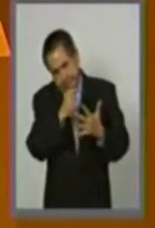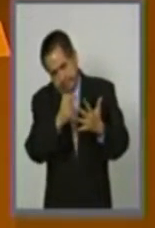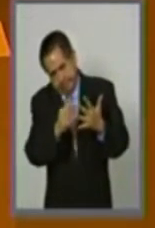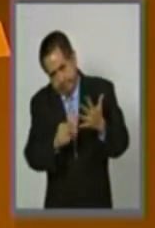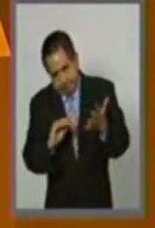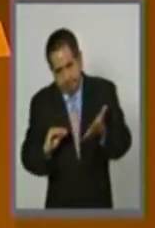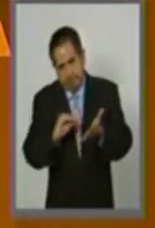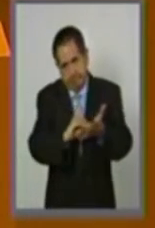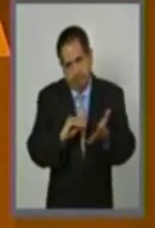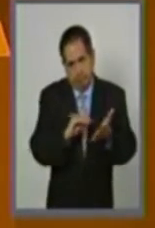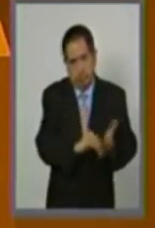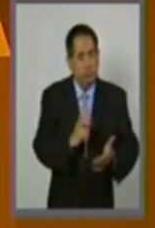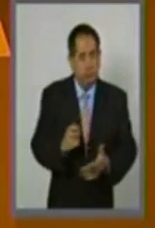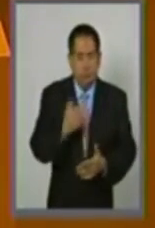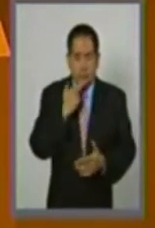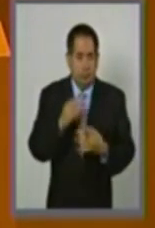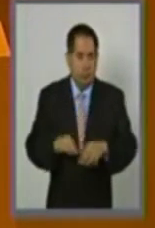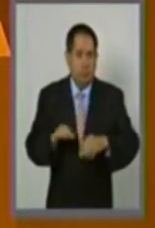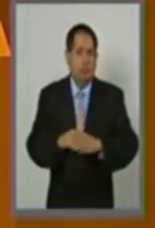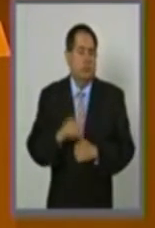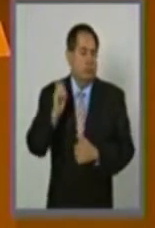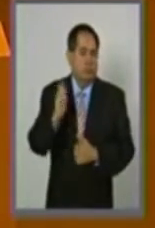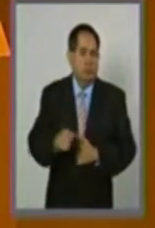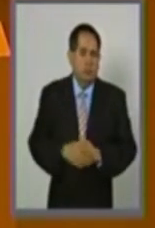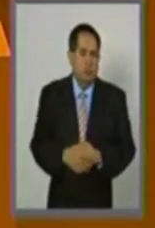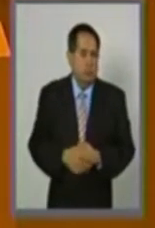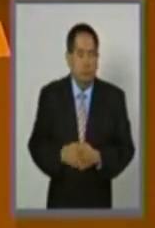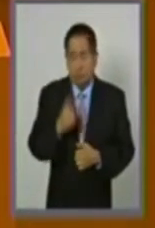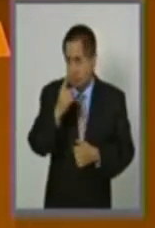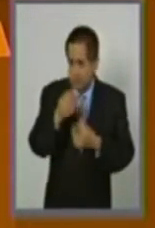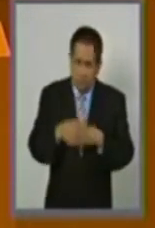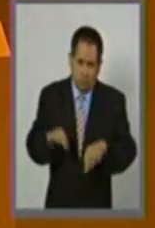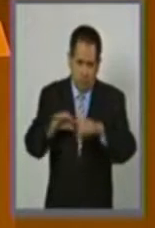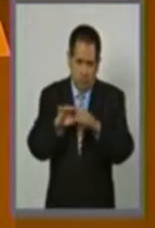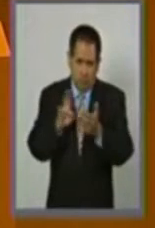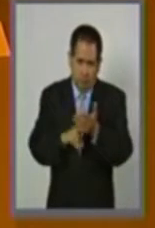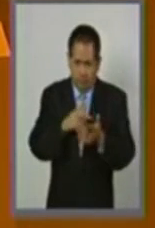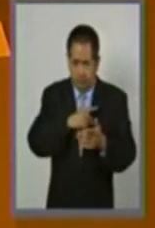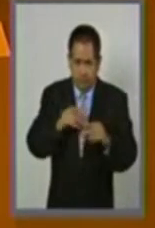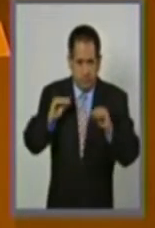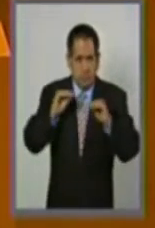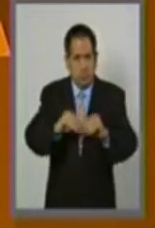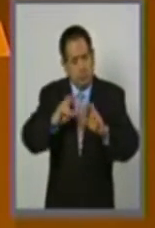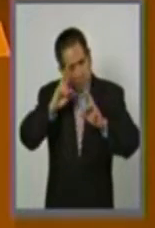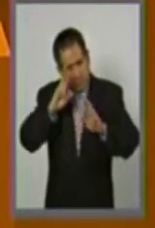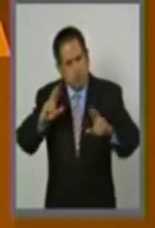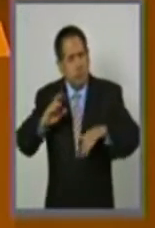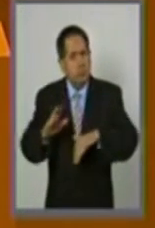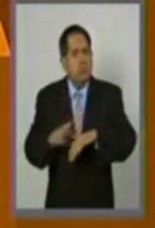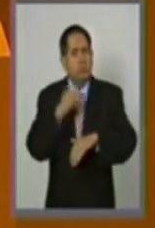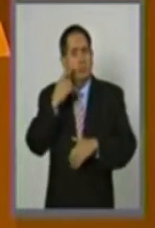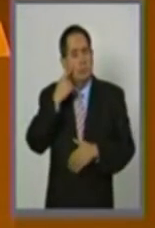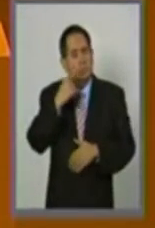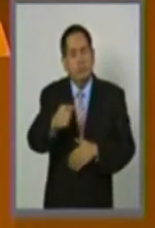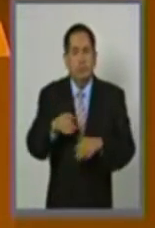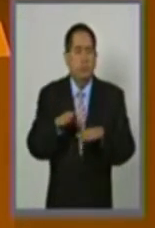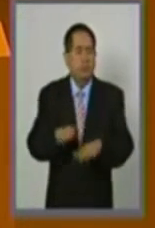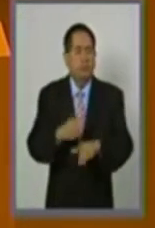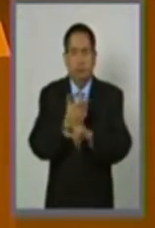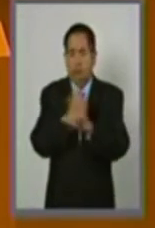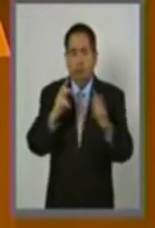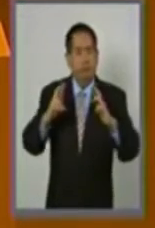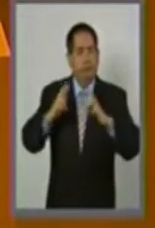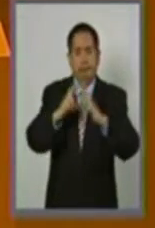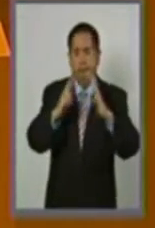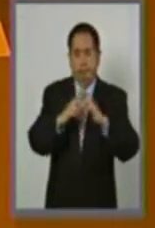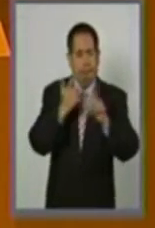libertades de las personas. Resulta de vital importancia establecer dichas acciones porque en lo que refiere a la libertad